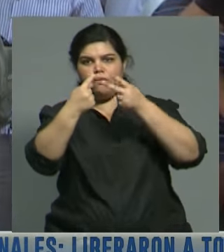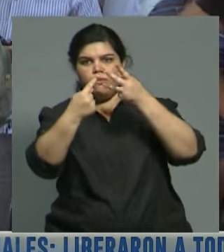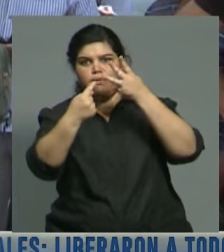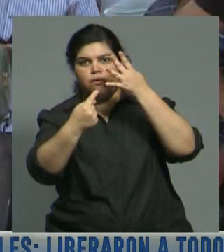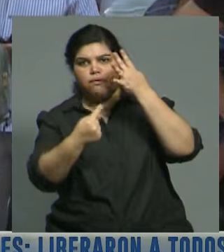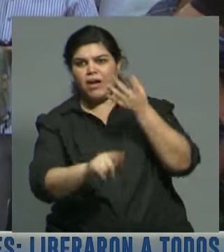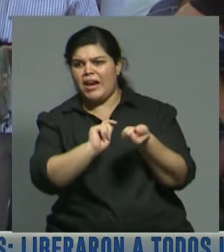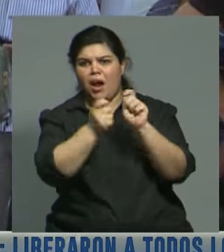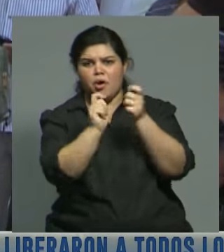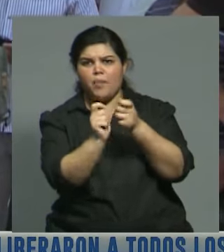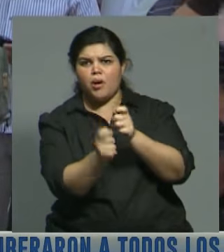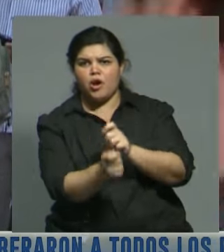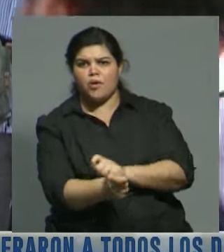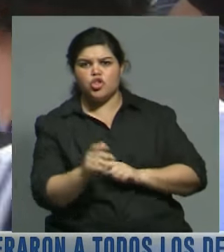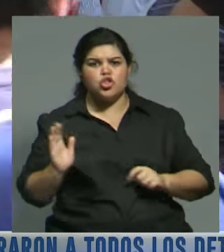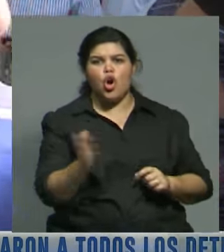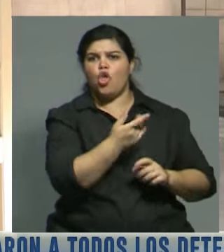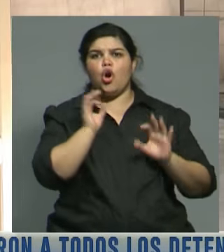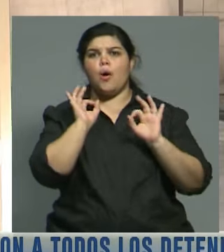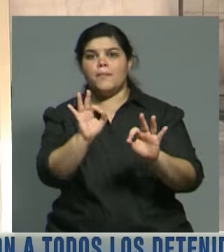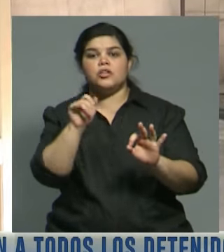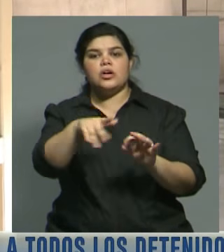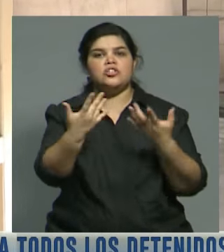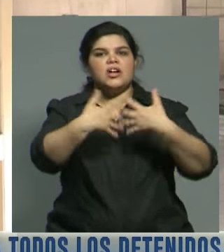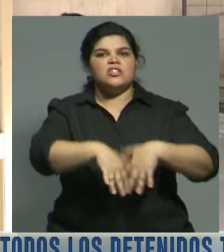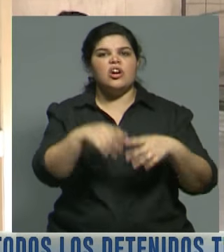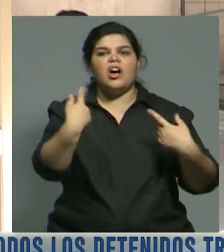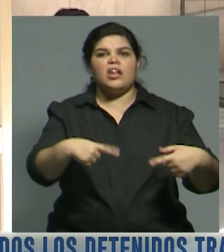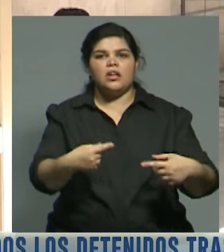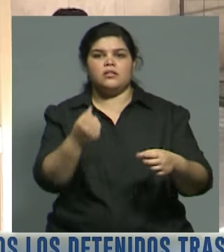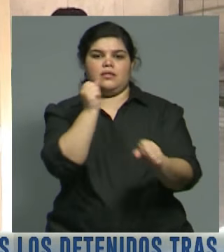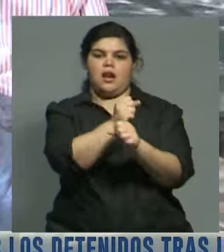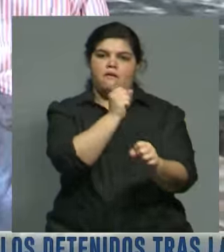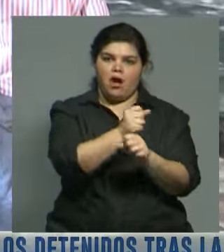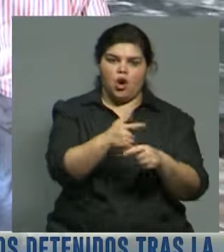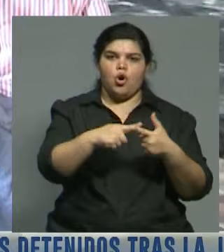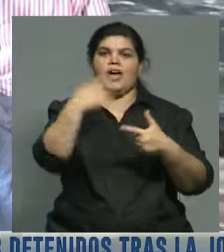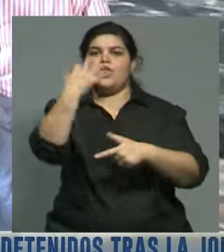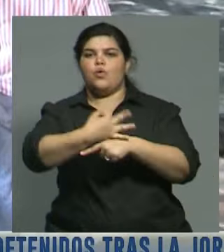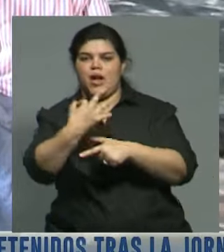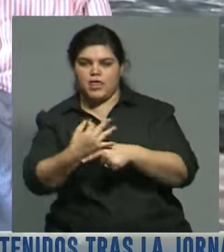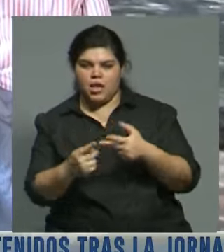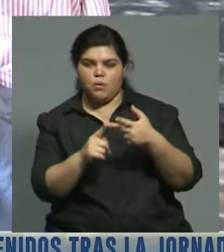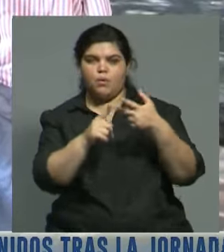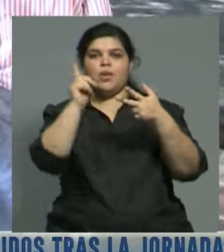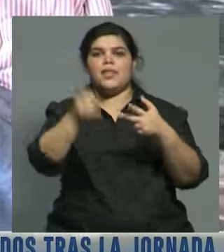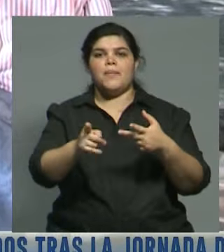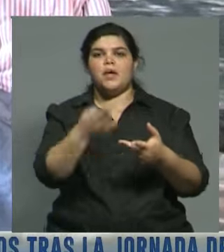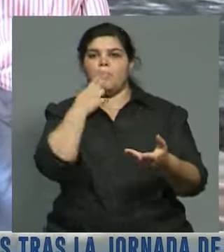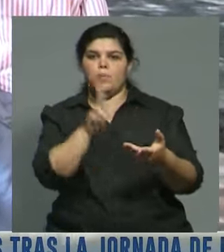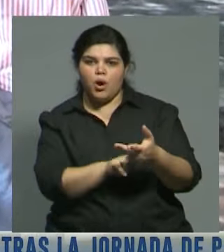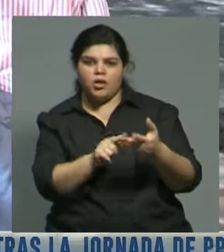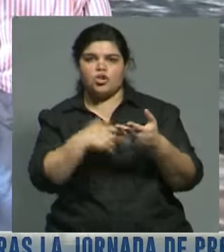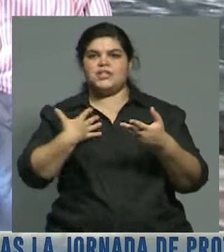después es todas las reformas que tienen que ver con lo laboral, con lo educativo, con lo tributario, con